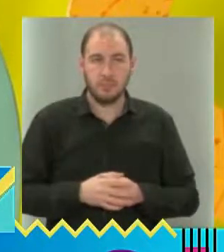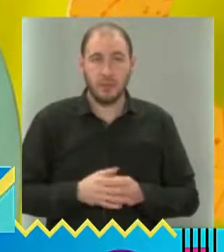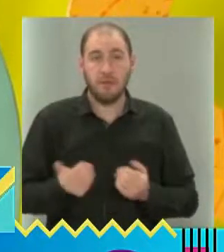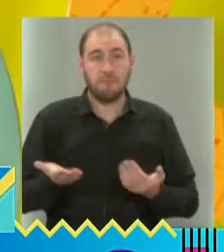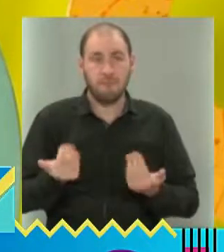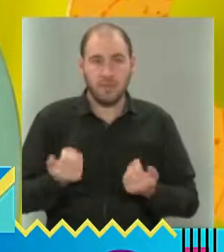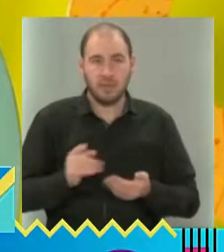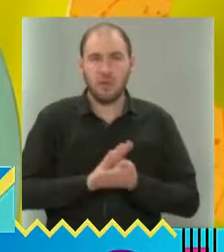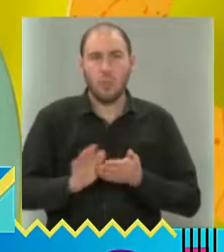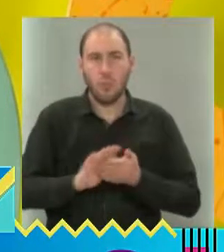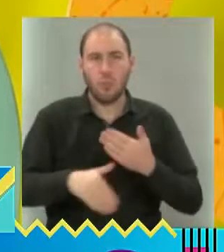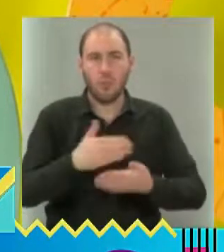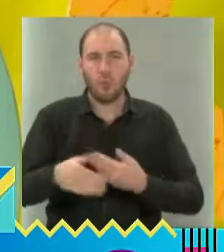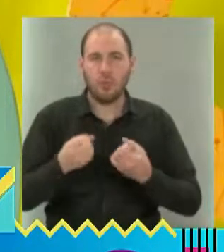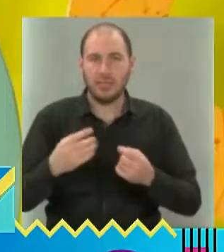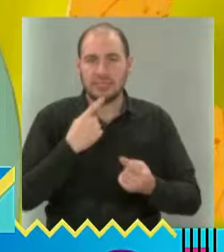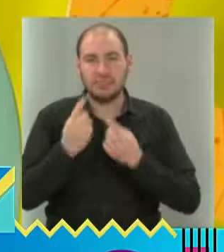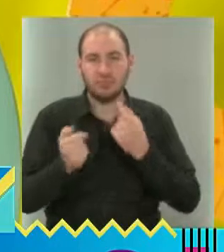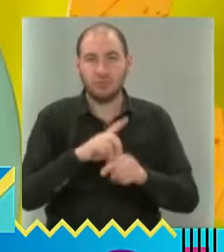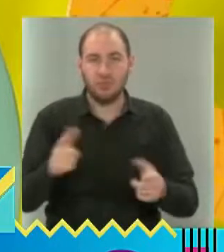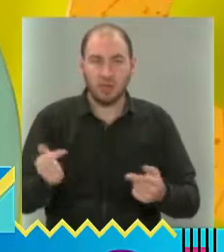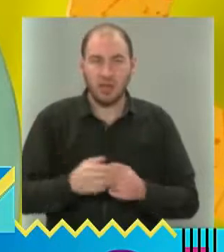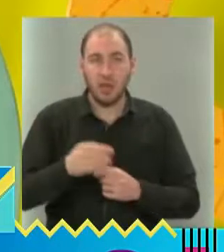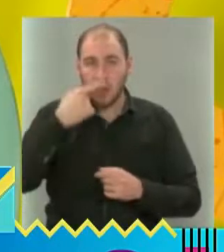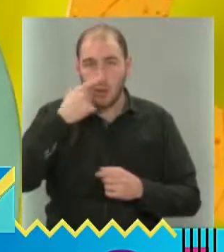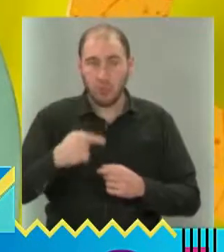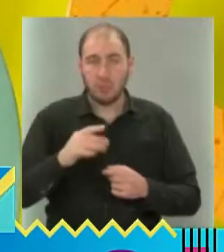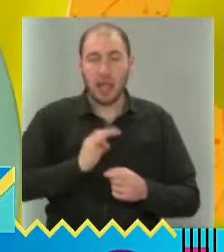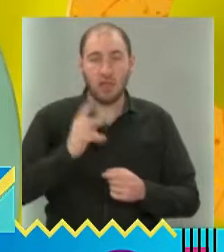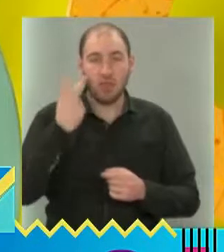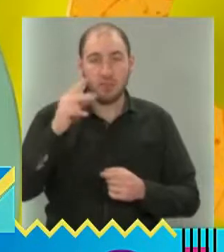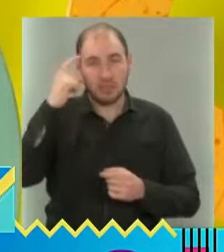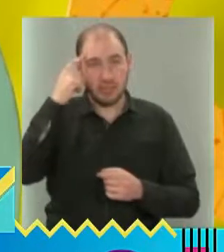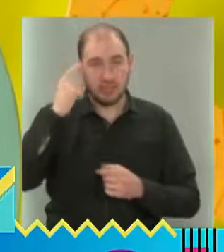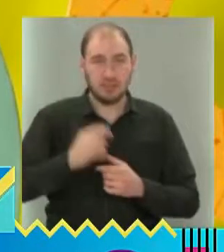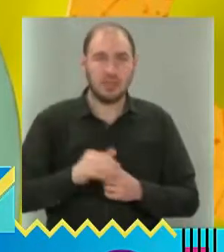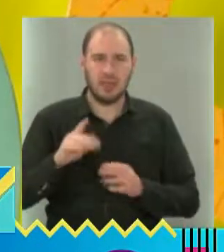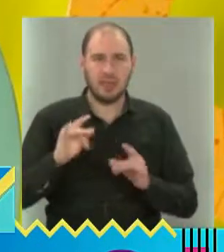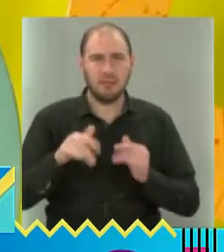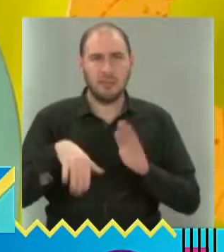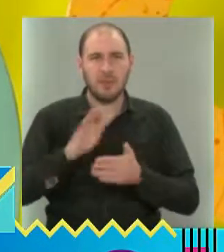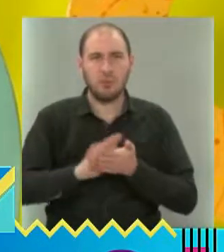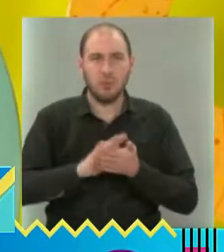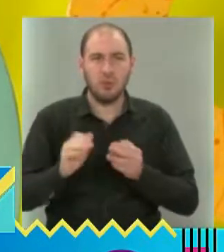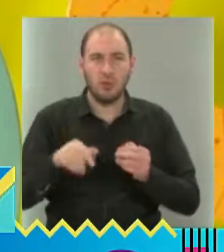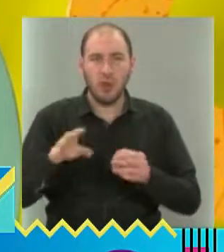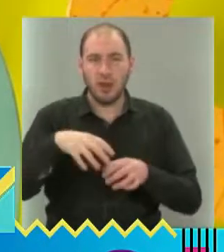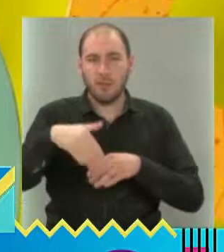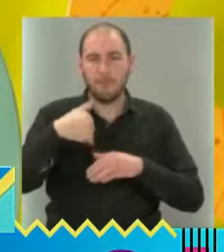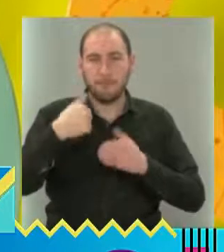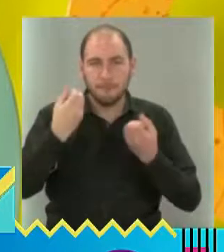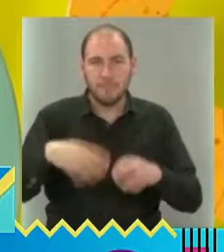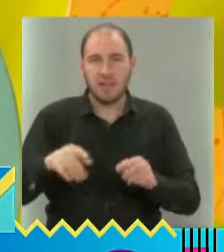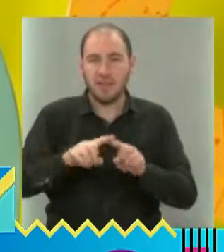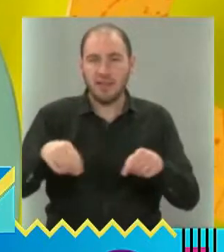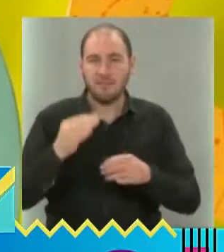falta todavía actualizar un poco porque no hemos tenido censos, estamos muy lejos del último censo que fue en el 2010, y por ahí lo que es más difícil de actualizar son las erradicaciones o las pérdidas de